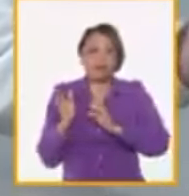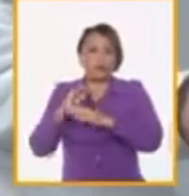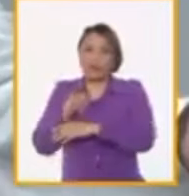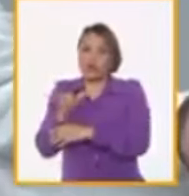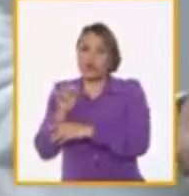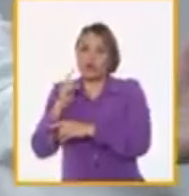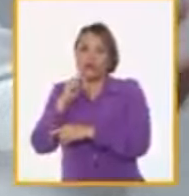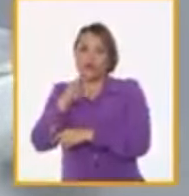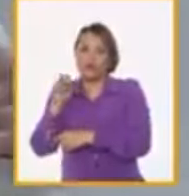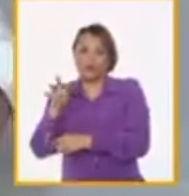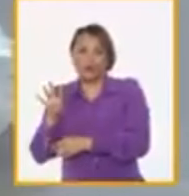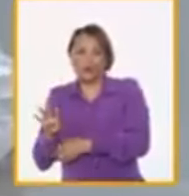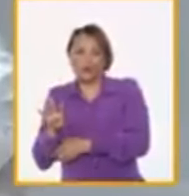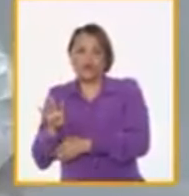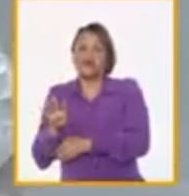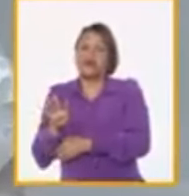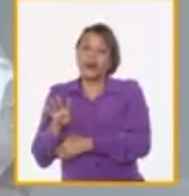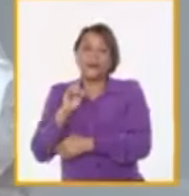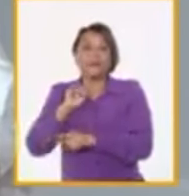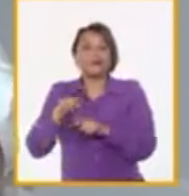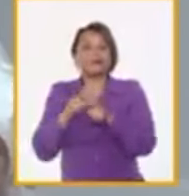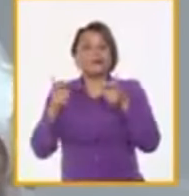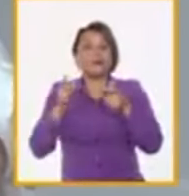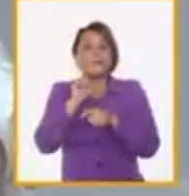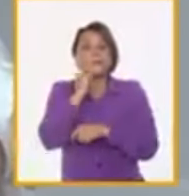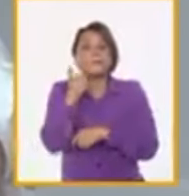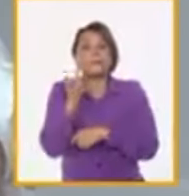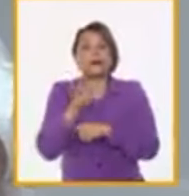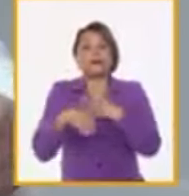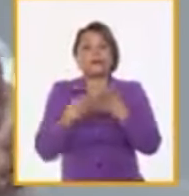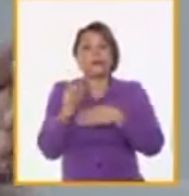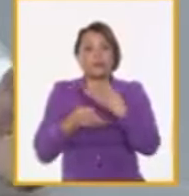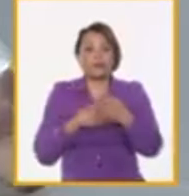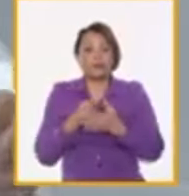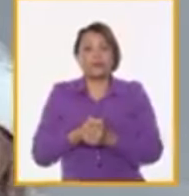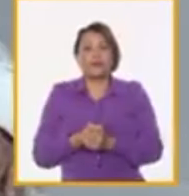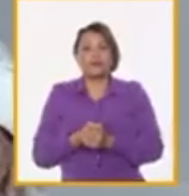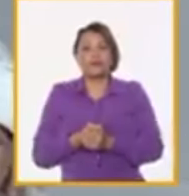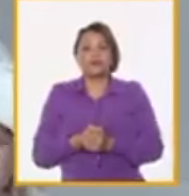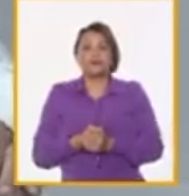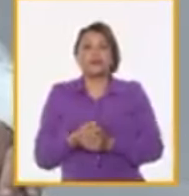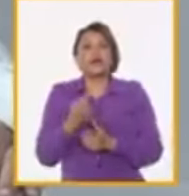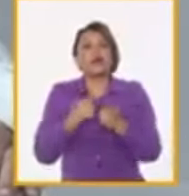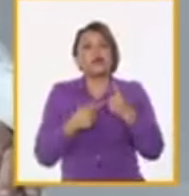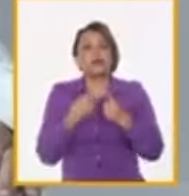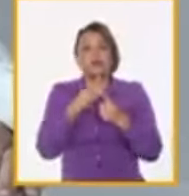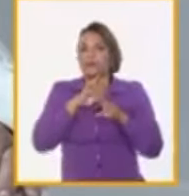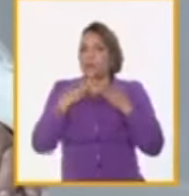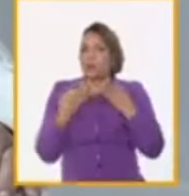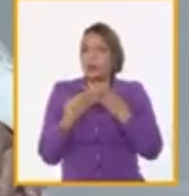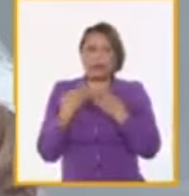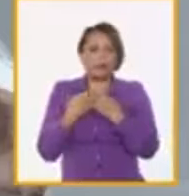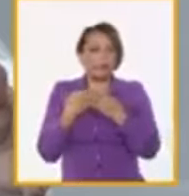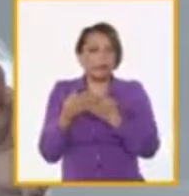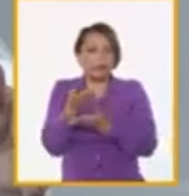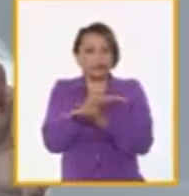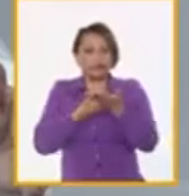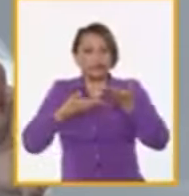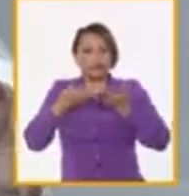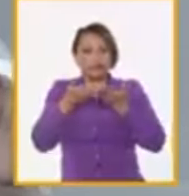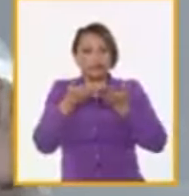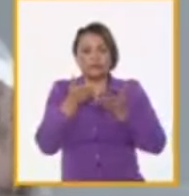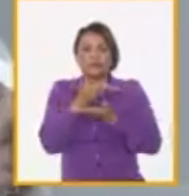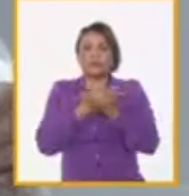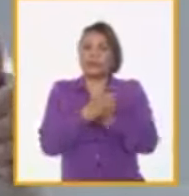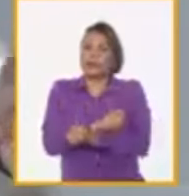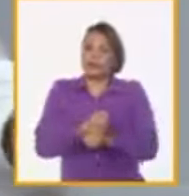los otros problemas. Pero realmente son problemas nuestros. Y ya digo, ¿no?, con todos los organismos que interactuamos, hacen el máximo